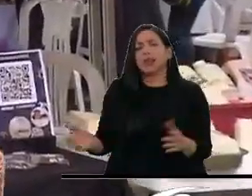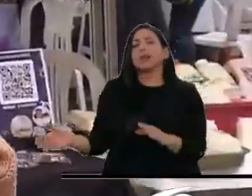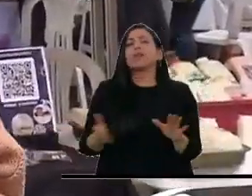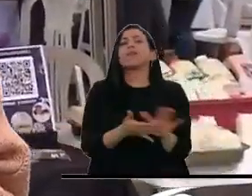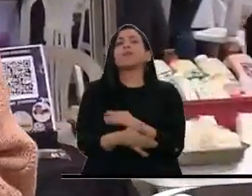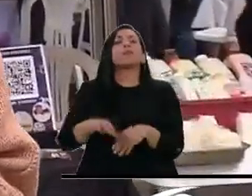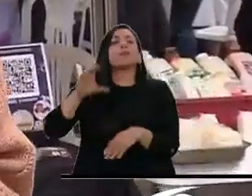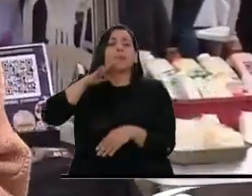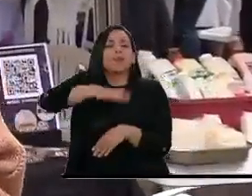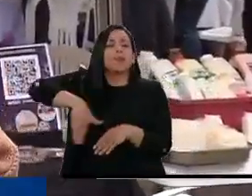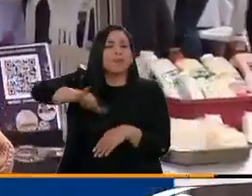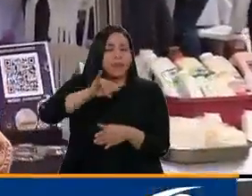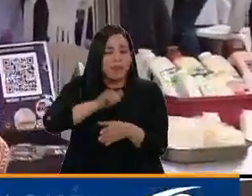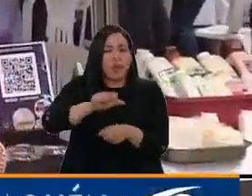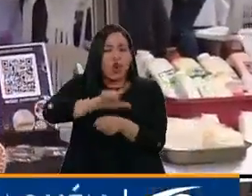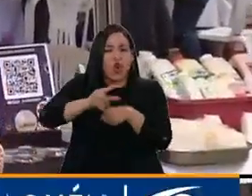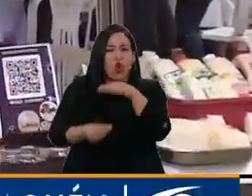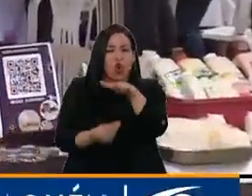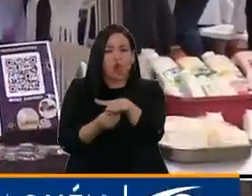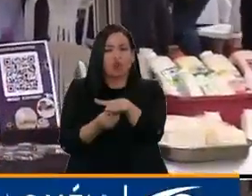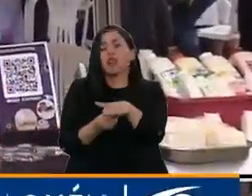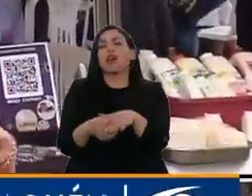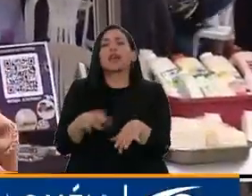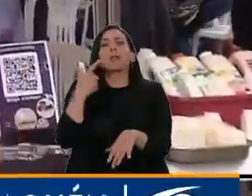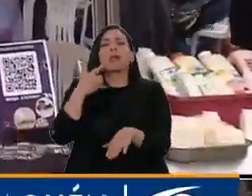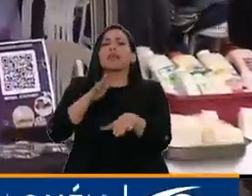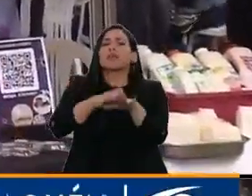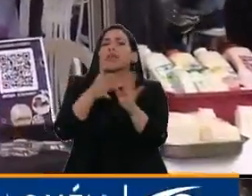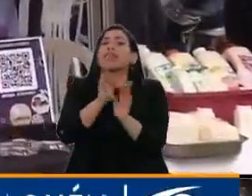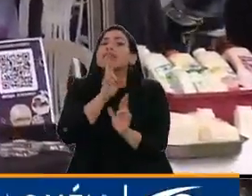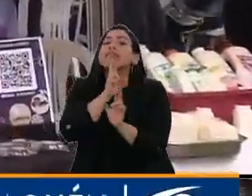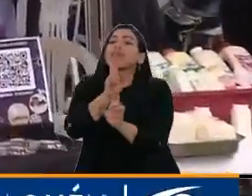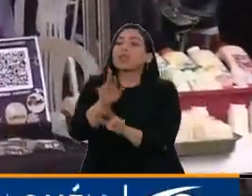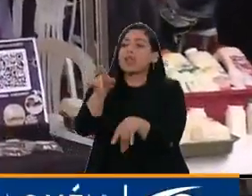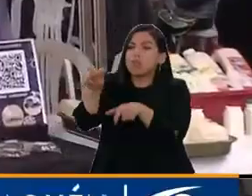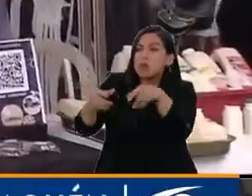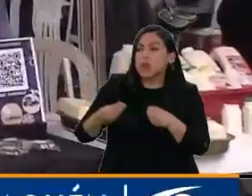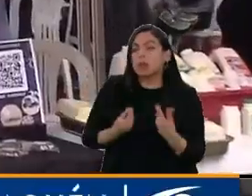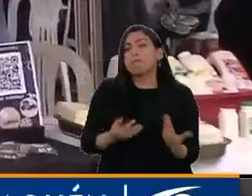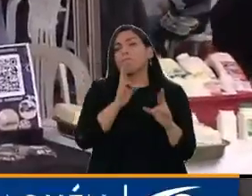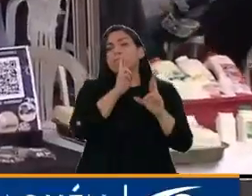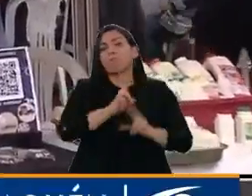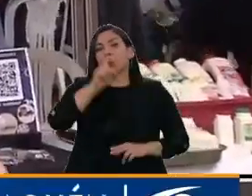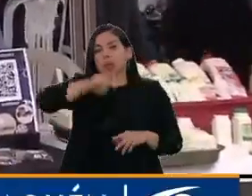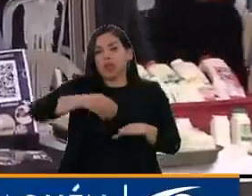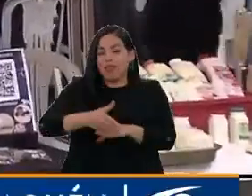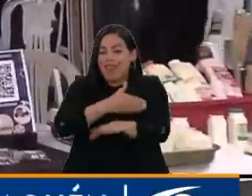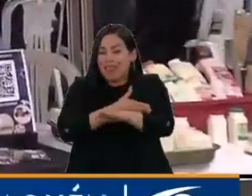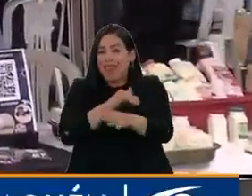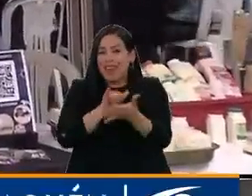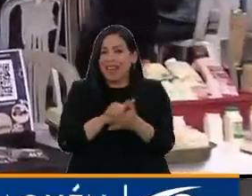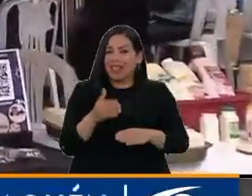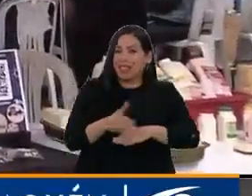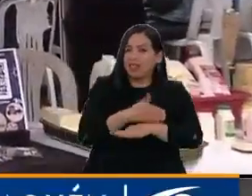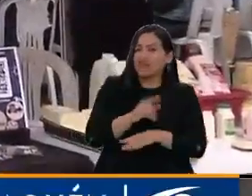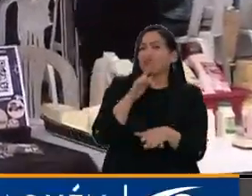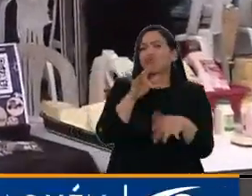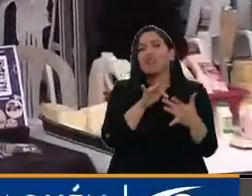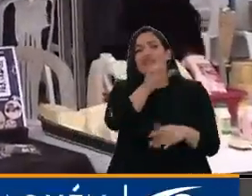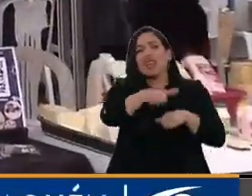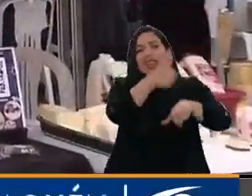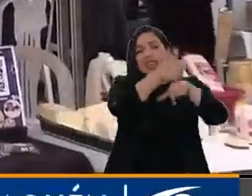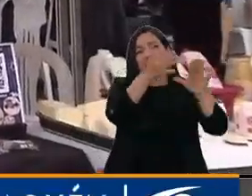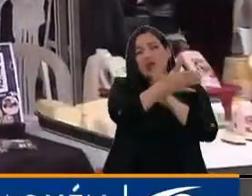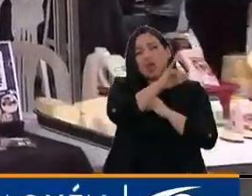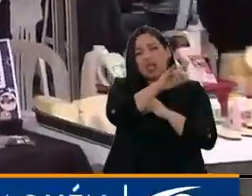Pues estamos aquí en la localidad también para darle respuestas a sus habitantes y por eso antes, minutos antes, contactamos al